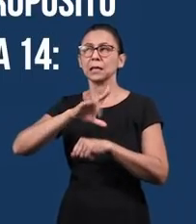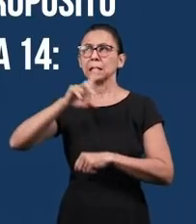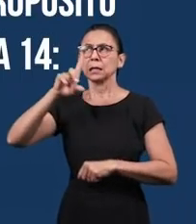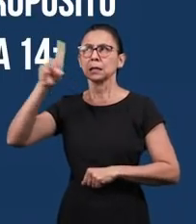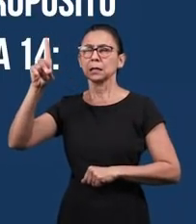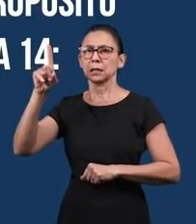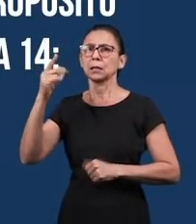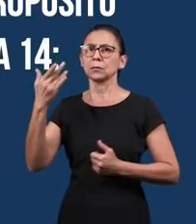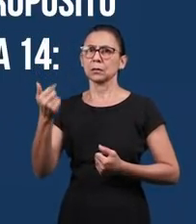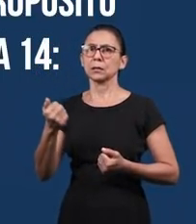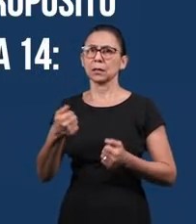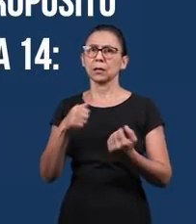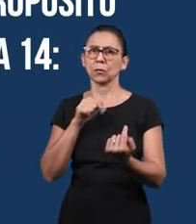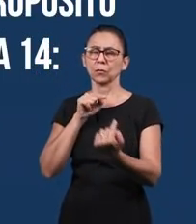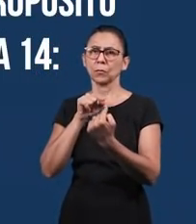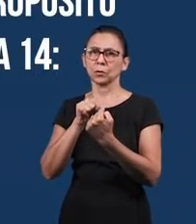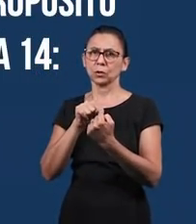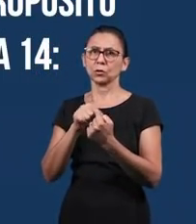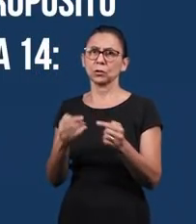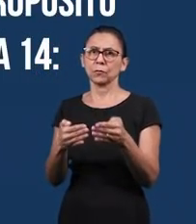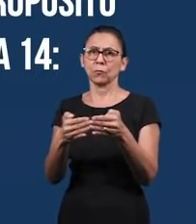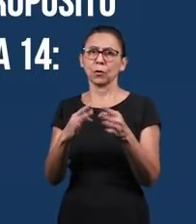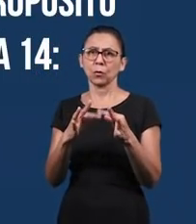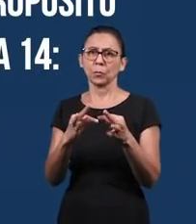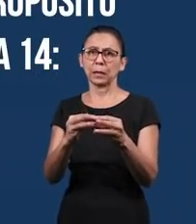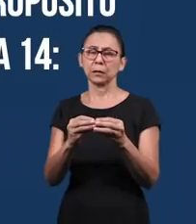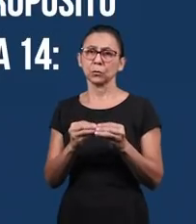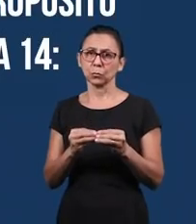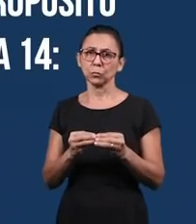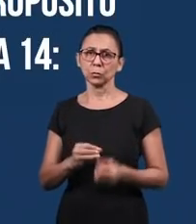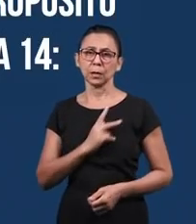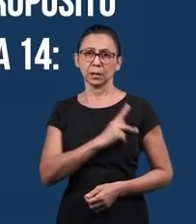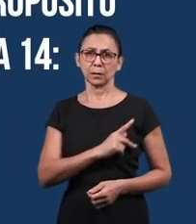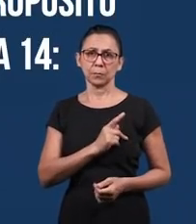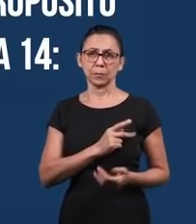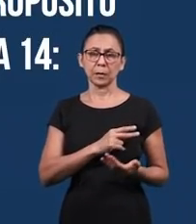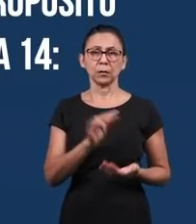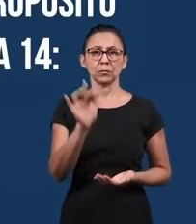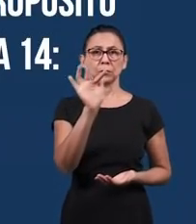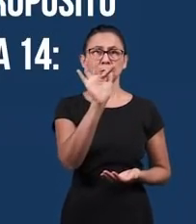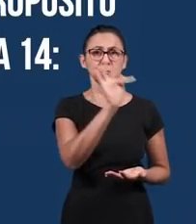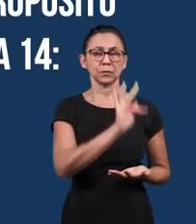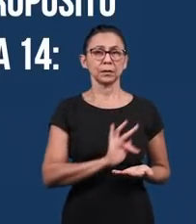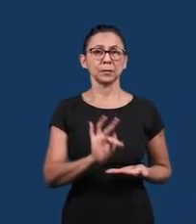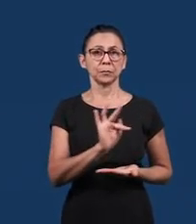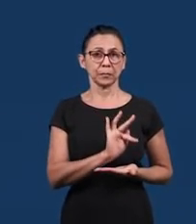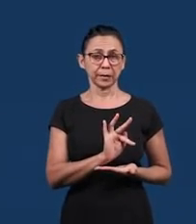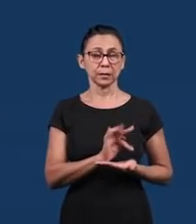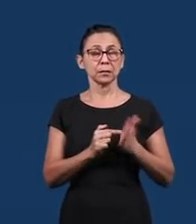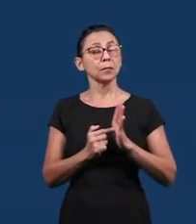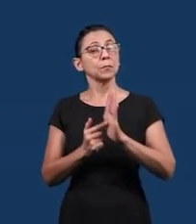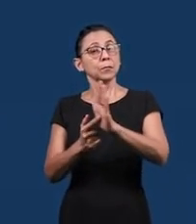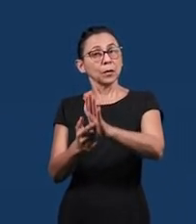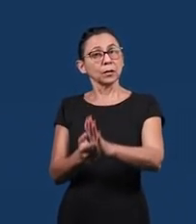propósito para todo. Como dice el apóstol Pablo en la carta a los Filipenses, capítulo 1, versículos 12 al 14, quiero